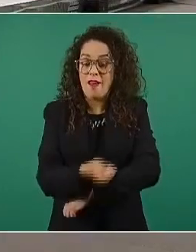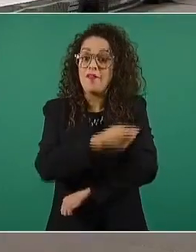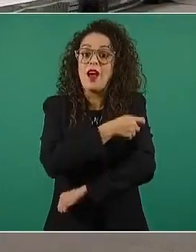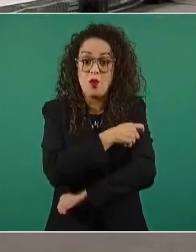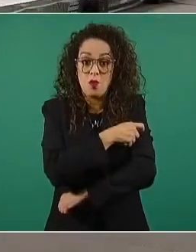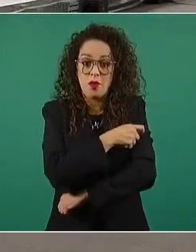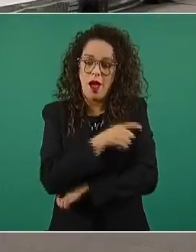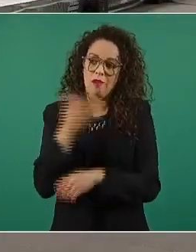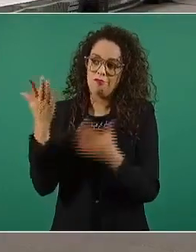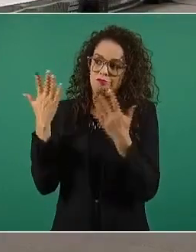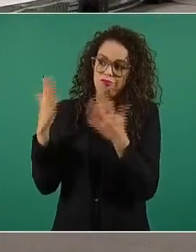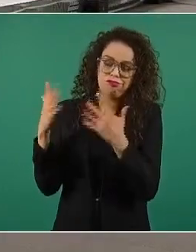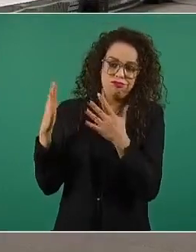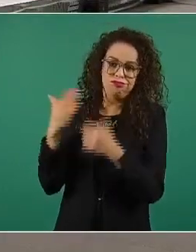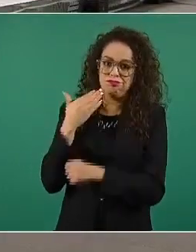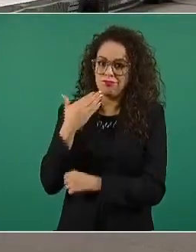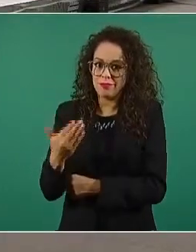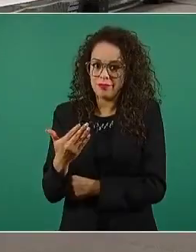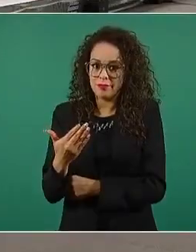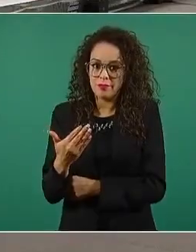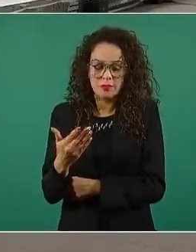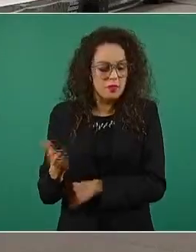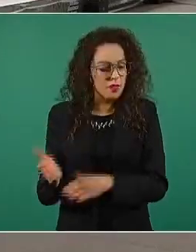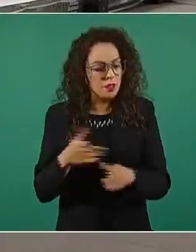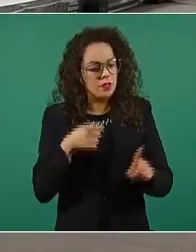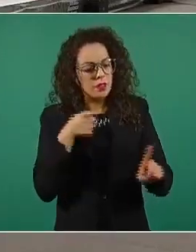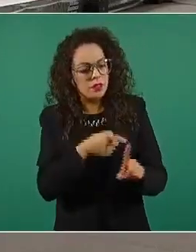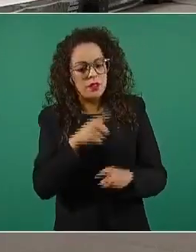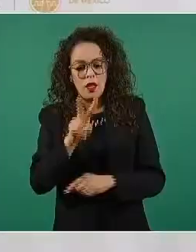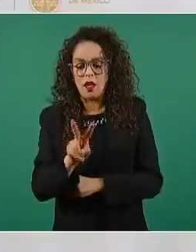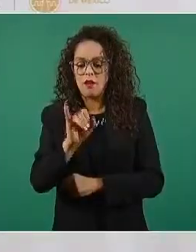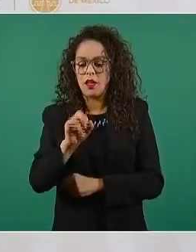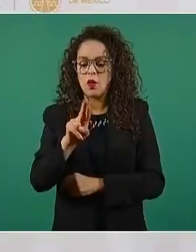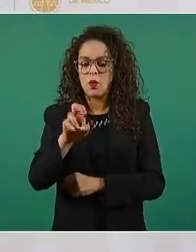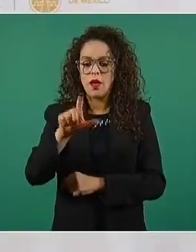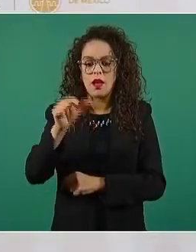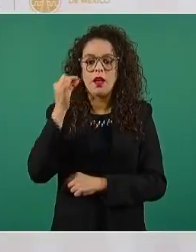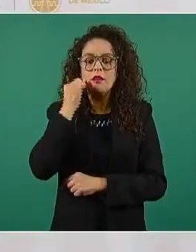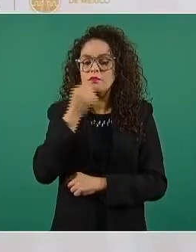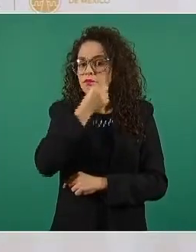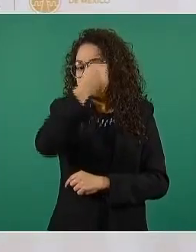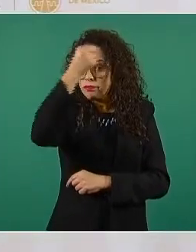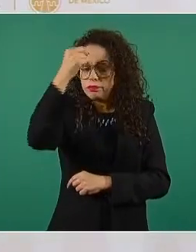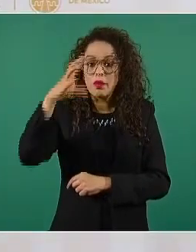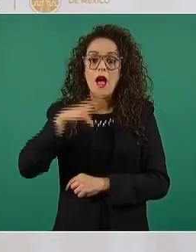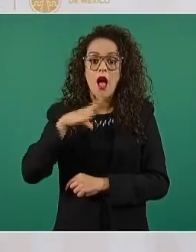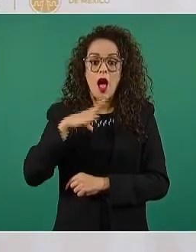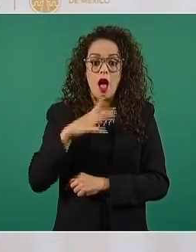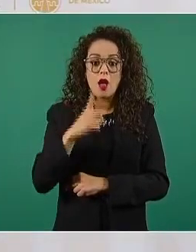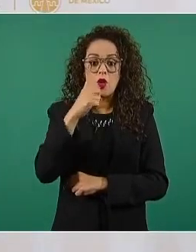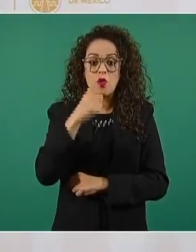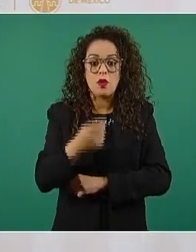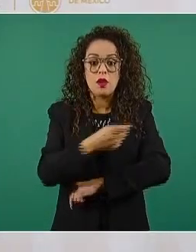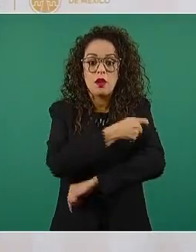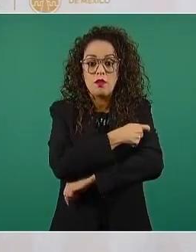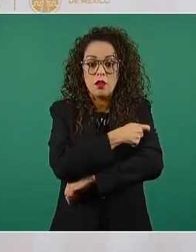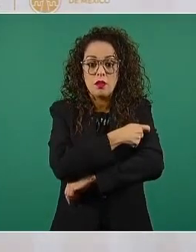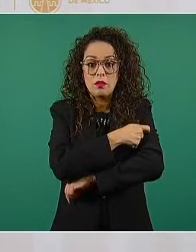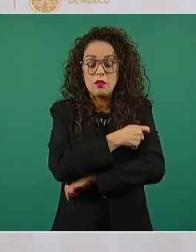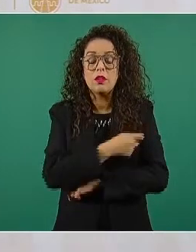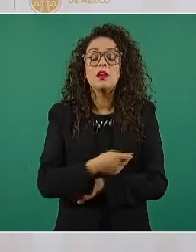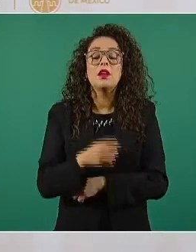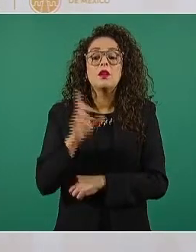la viruela, se tuvo una vacuna casi 300